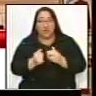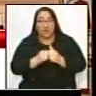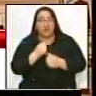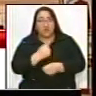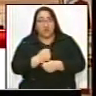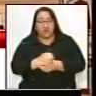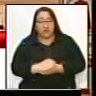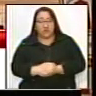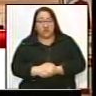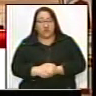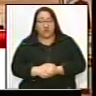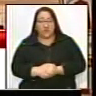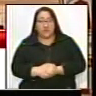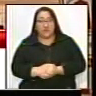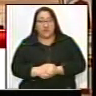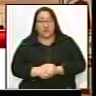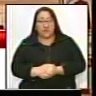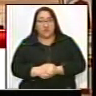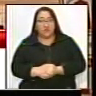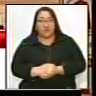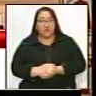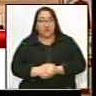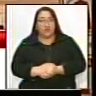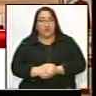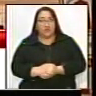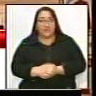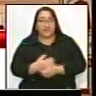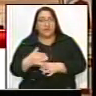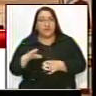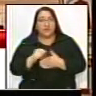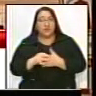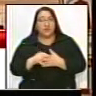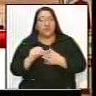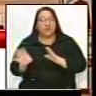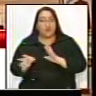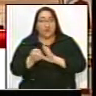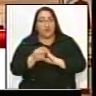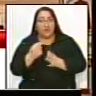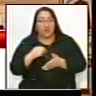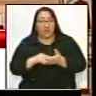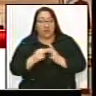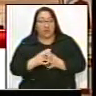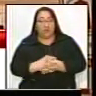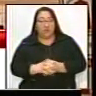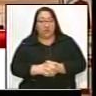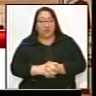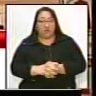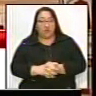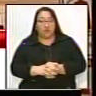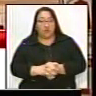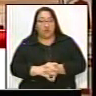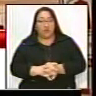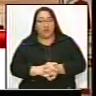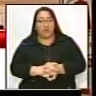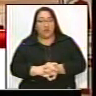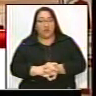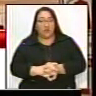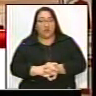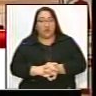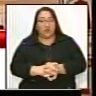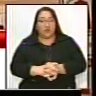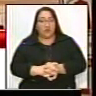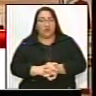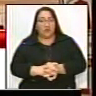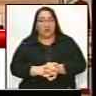doctora, hemos hecho un escrito que lo voy a dejar a bienes nacionales para que